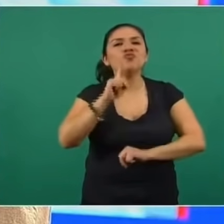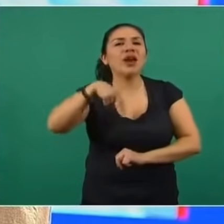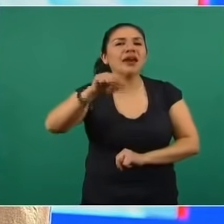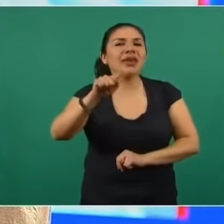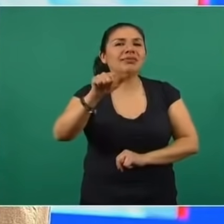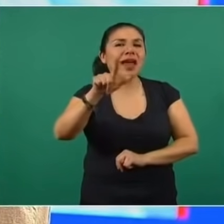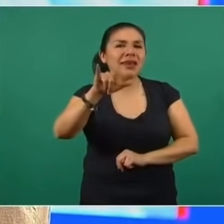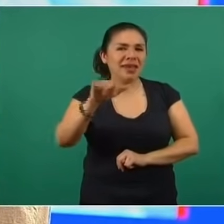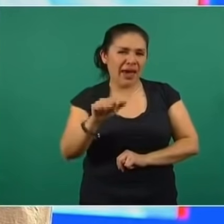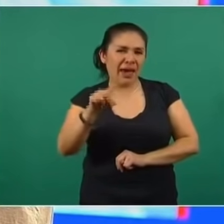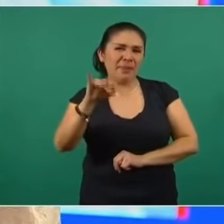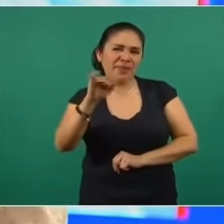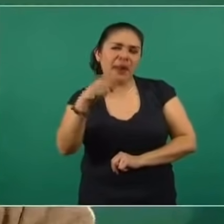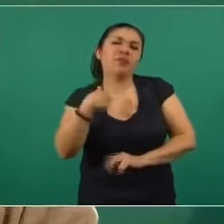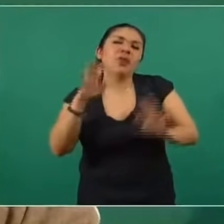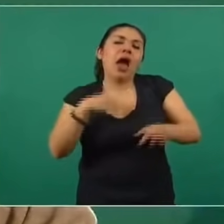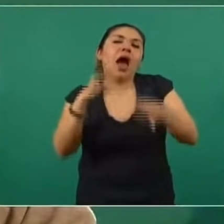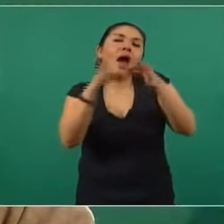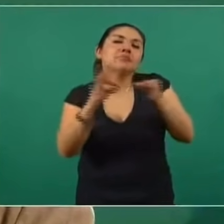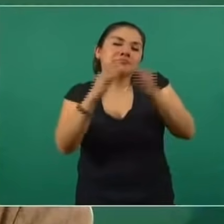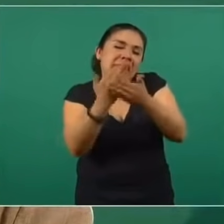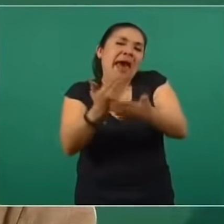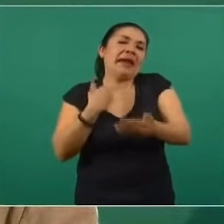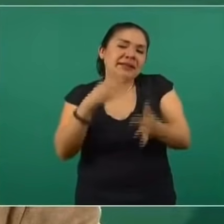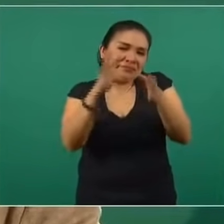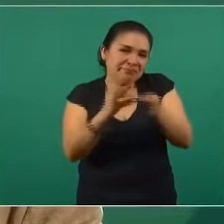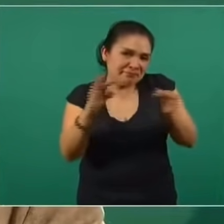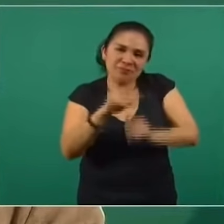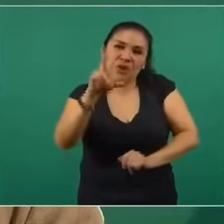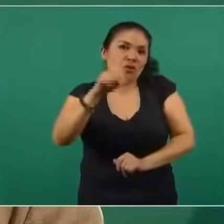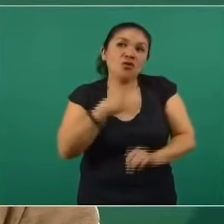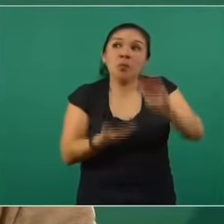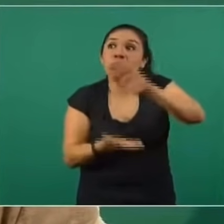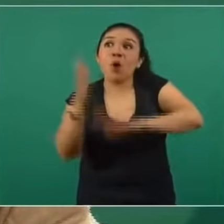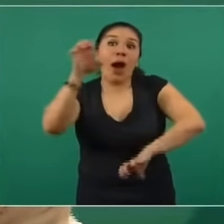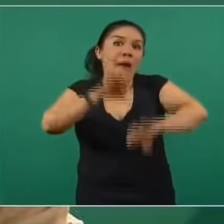si toma nota ya le explicamos de qué se trata. No se trata